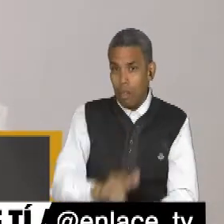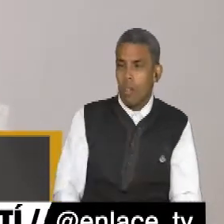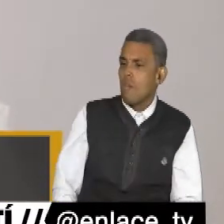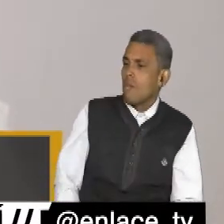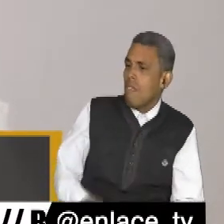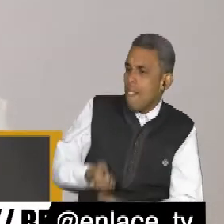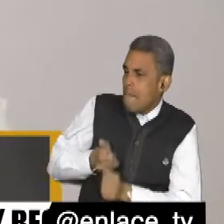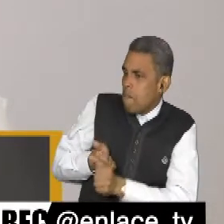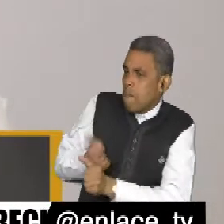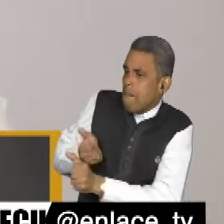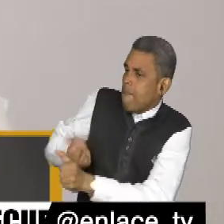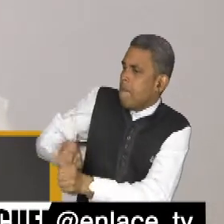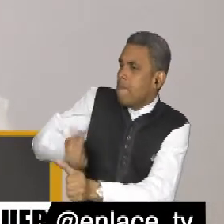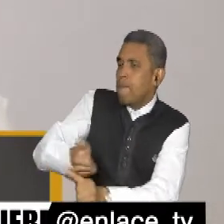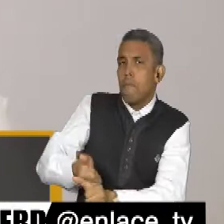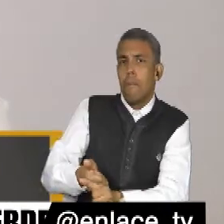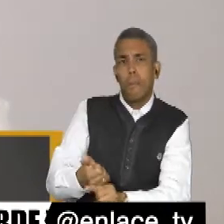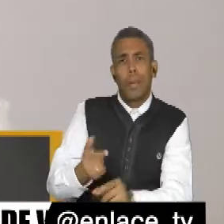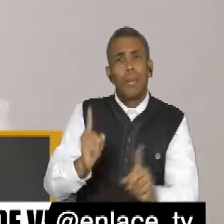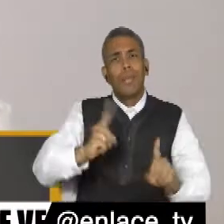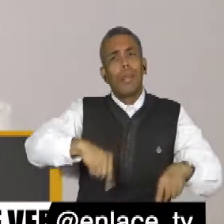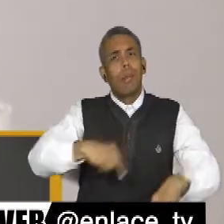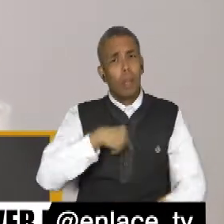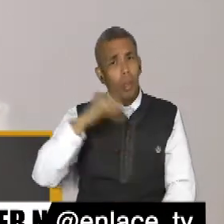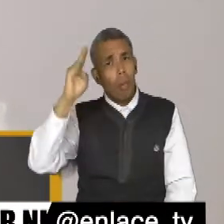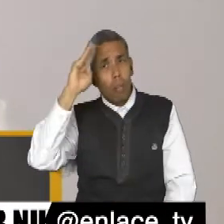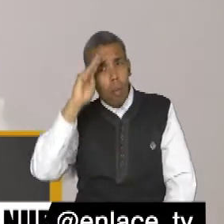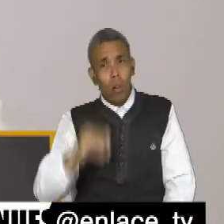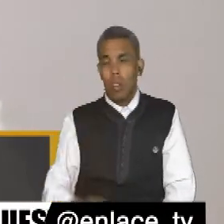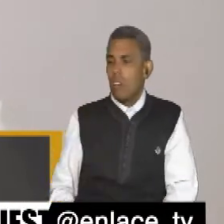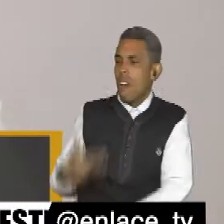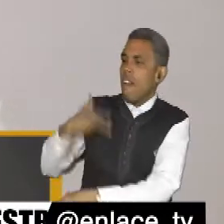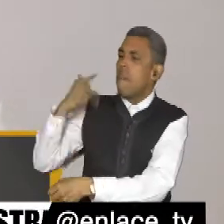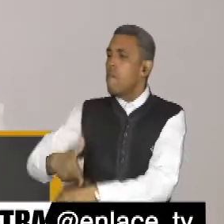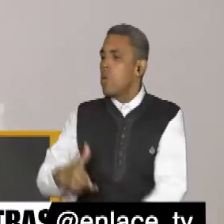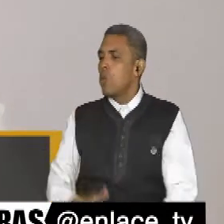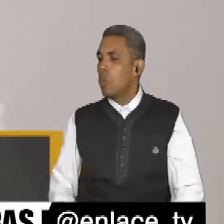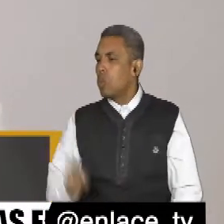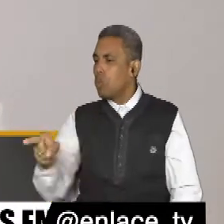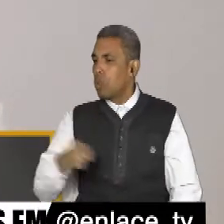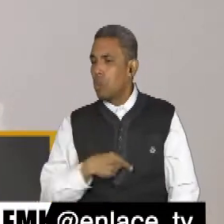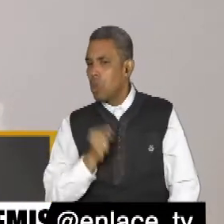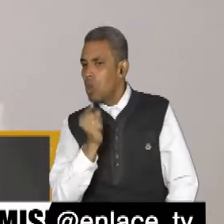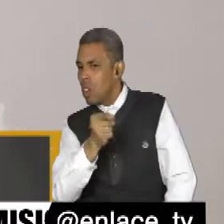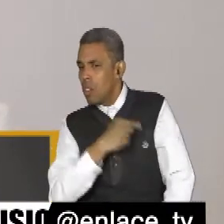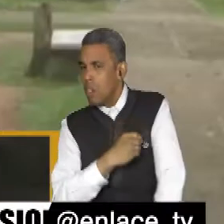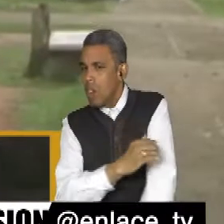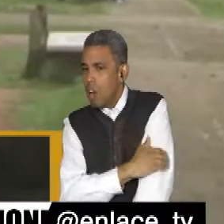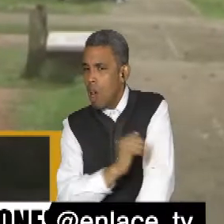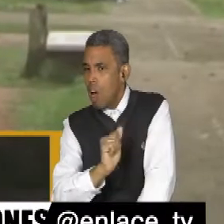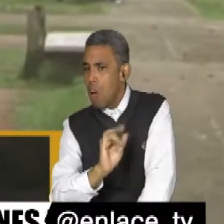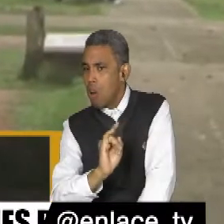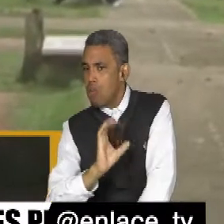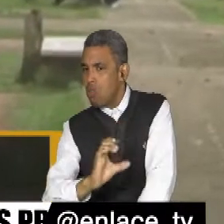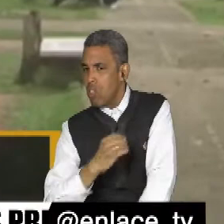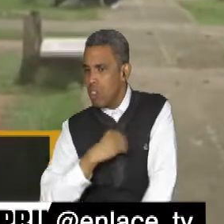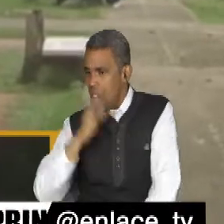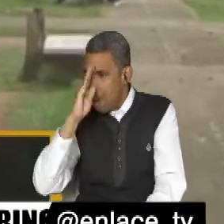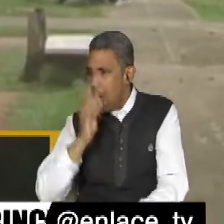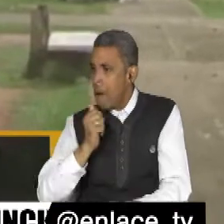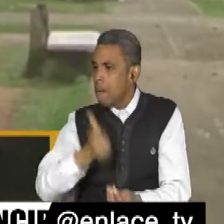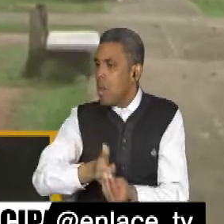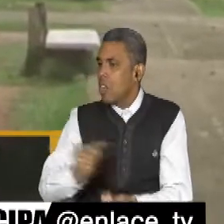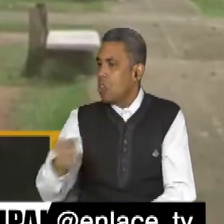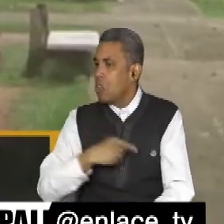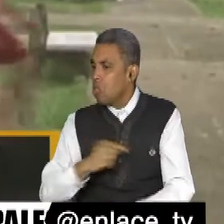siendo maltratadas por las autoridades porque son señaladas de hacer parte de estas estructuras armadas. La situación de orden público en San